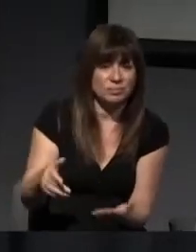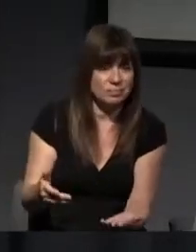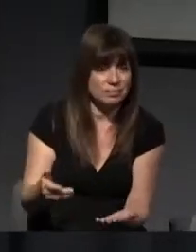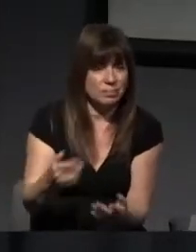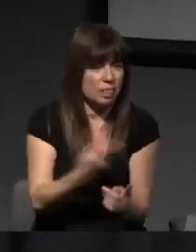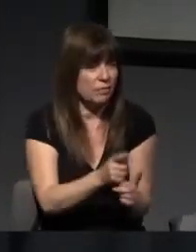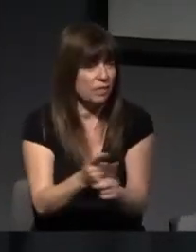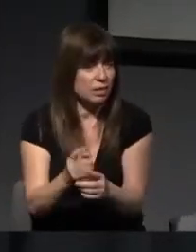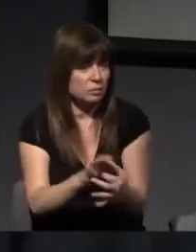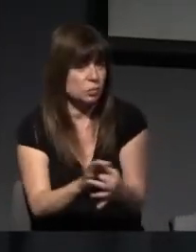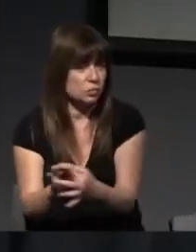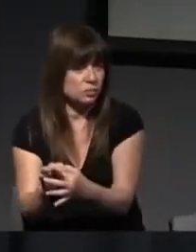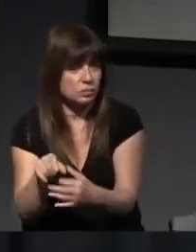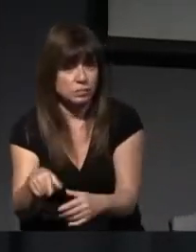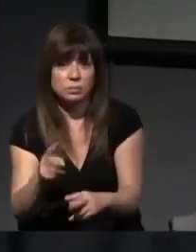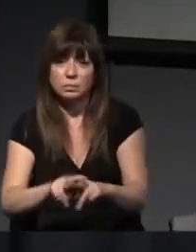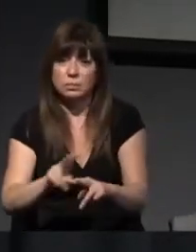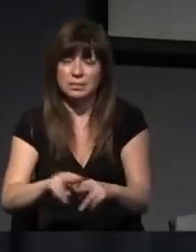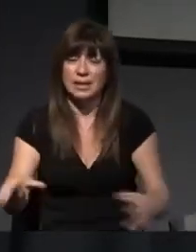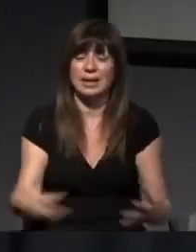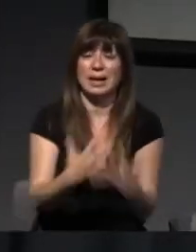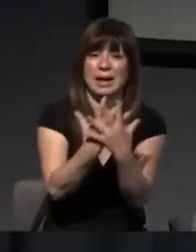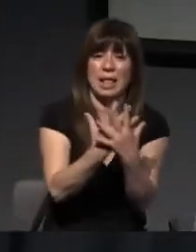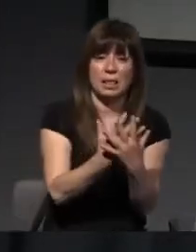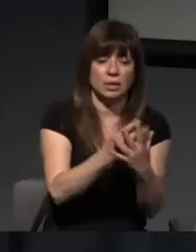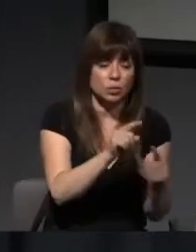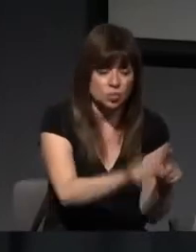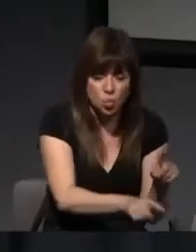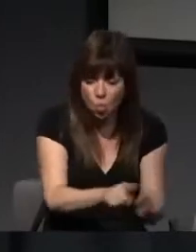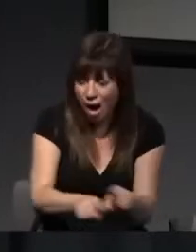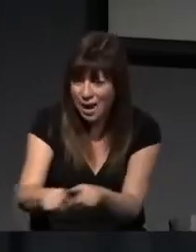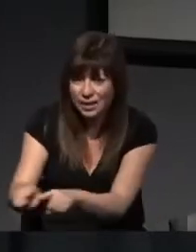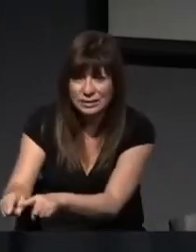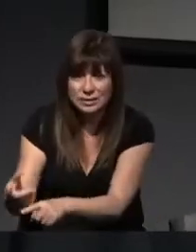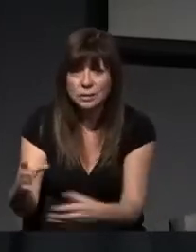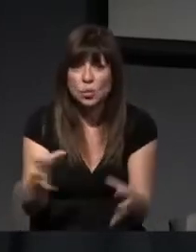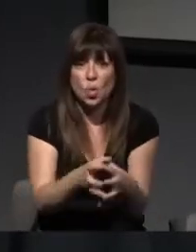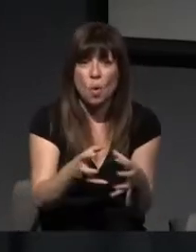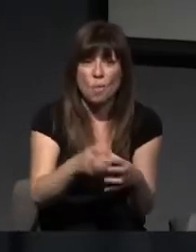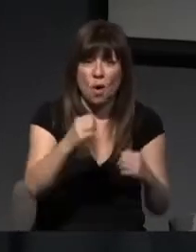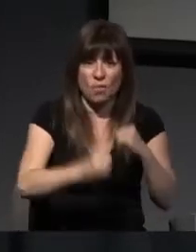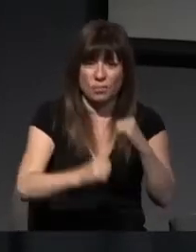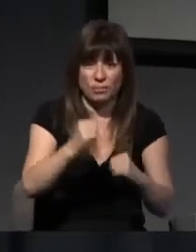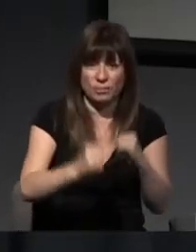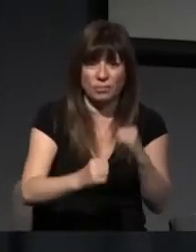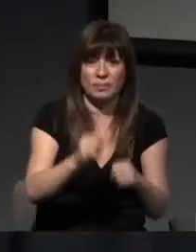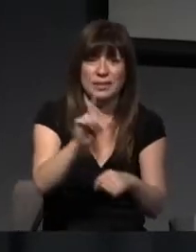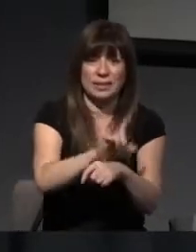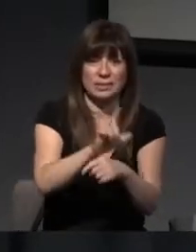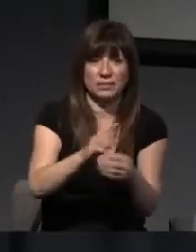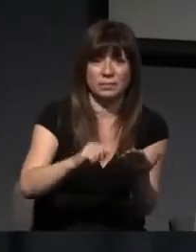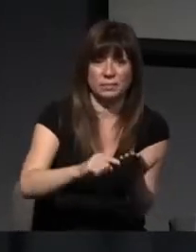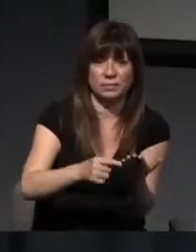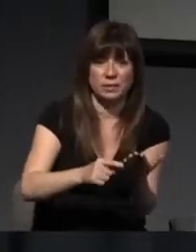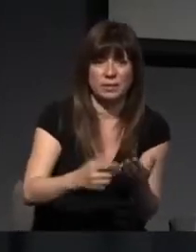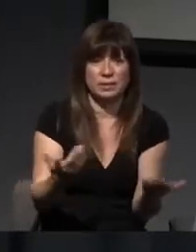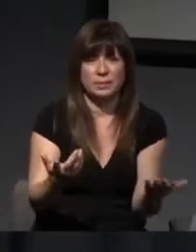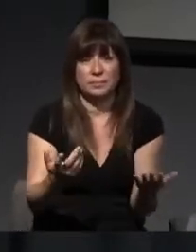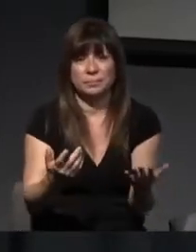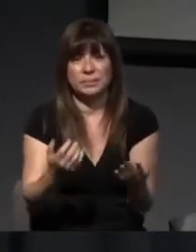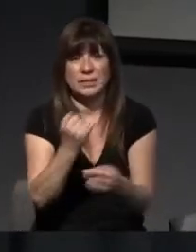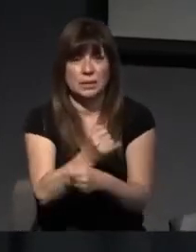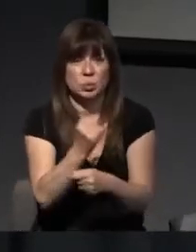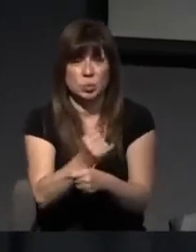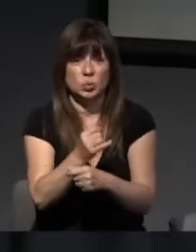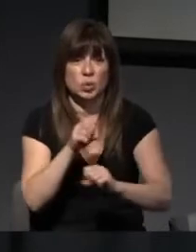por distintas razones. ¿Y qué es lo que vamos a hacer? Vamos a hacer redes territoriales de grupos de empresas de grupos de liceos técnicos, de grupos de